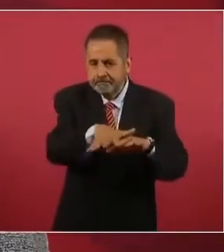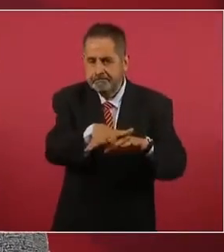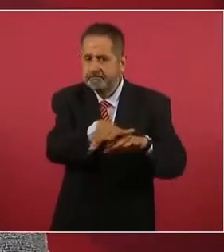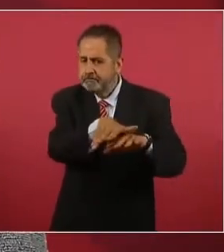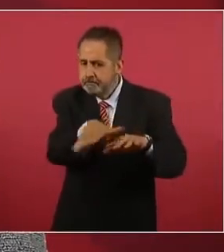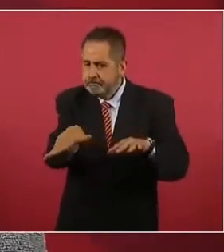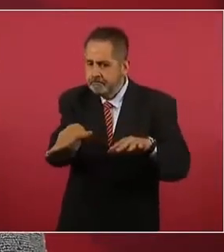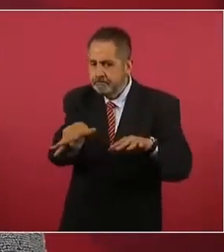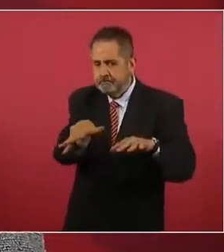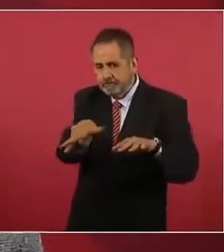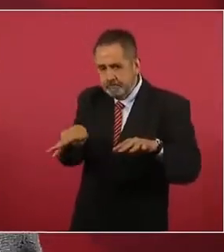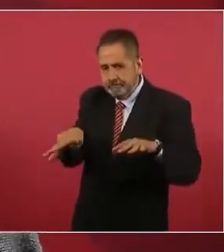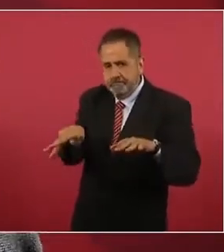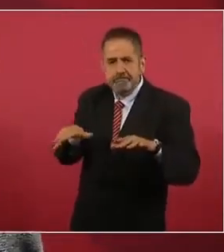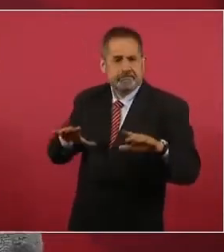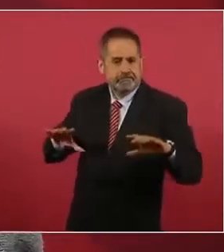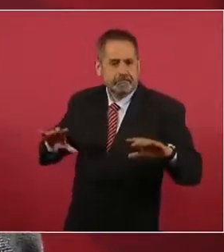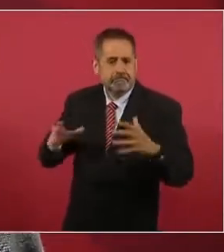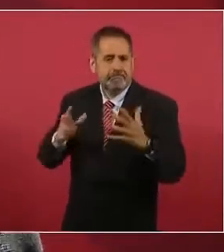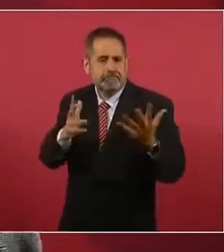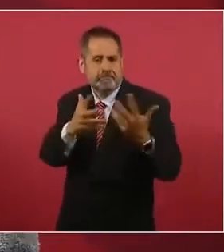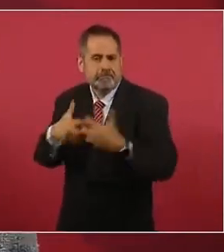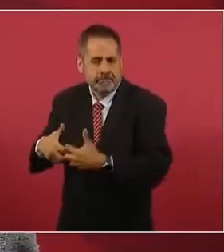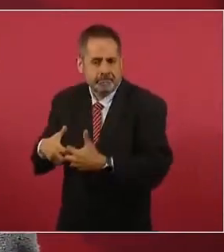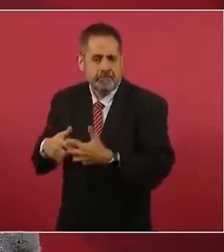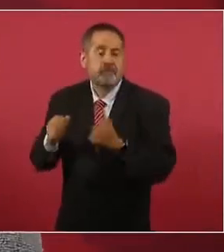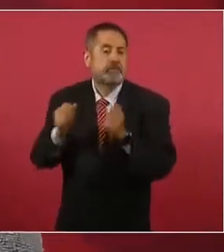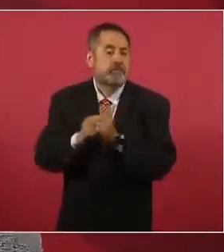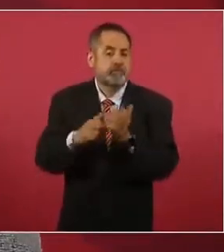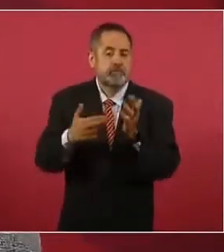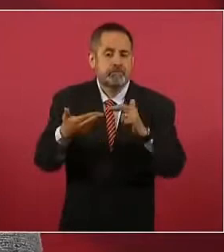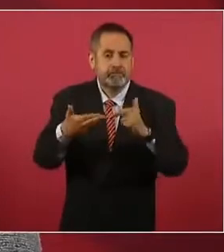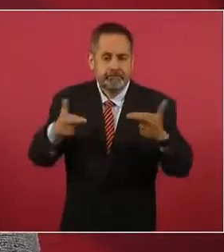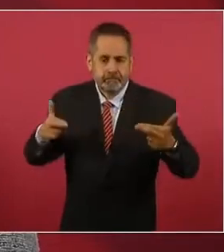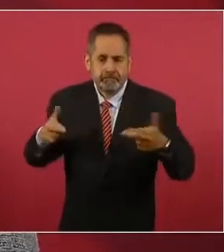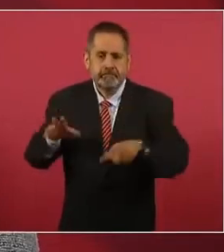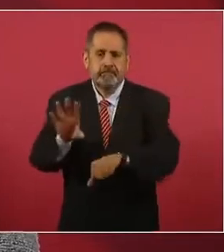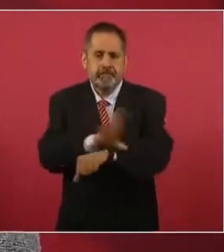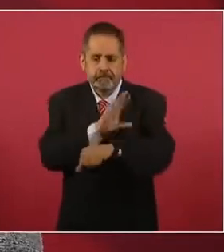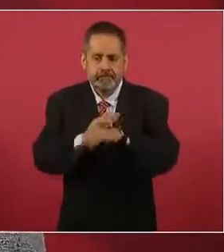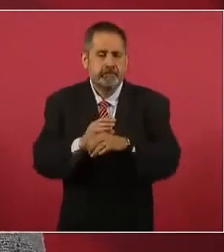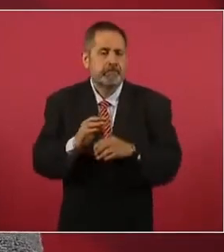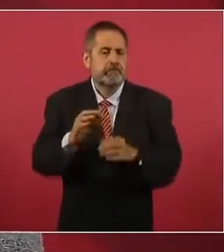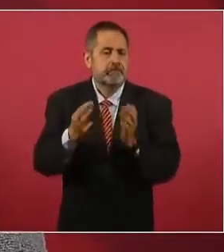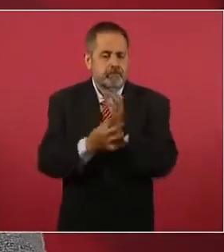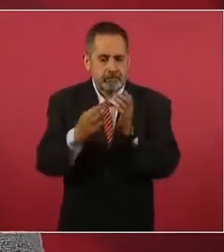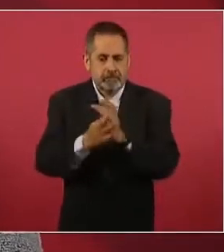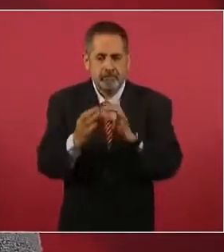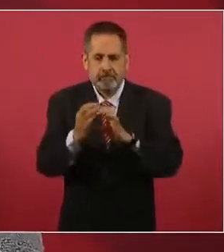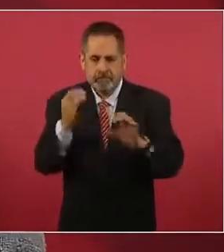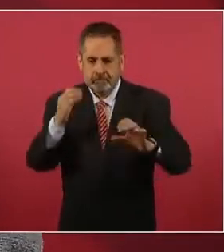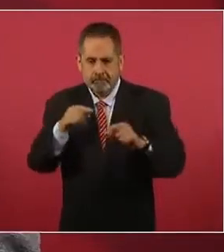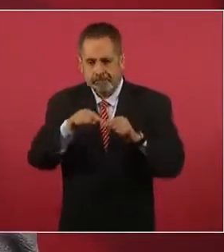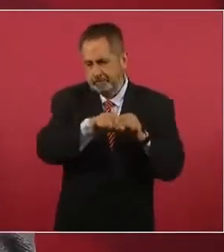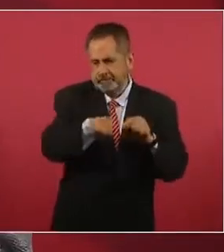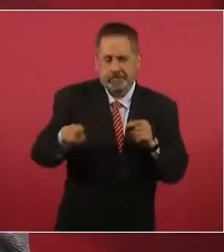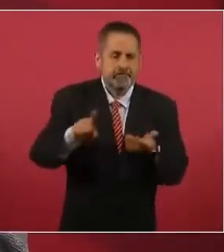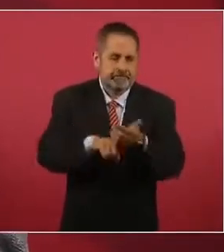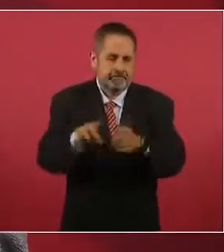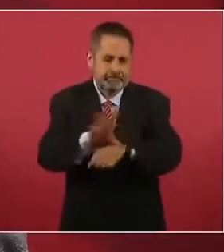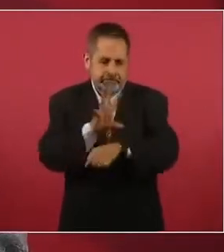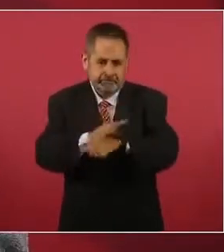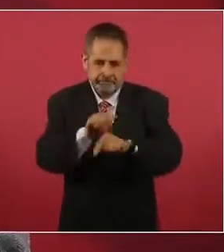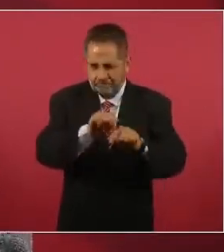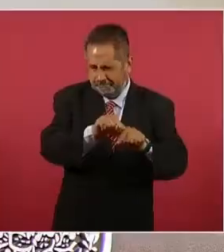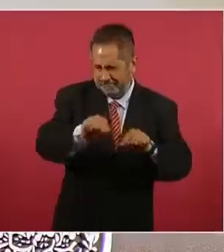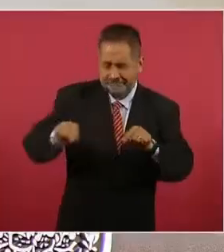y cable, porque también va con la integración eléctrica. Es mucho trabajo, pero ya